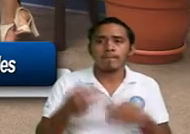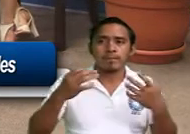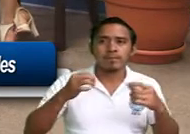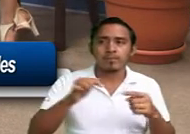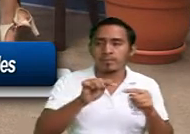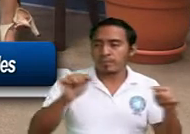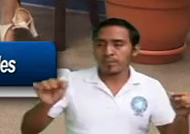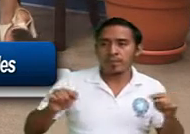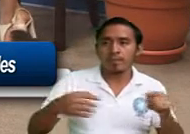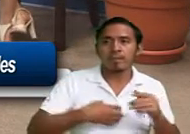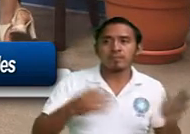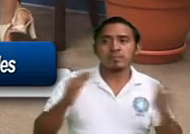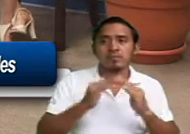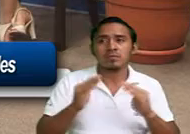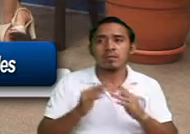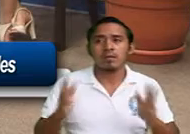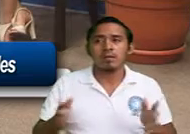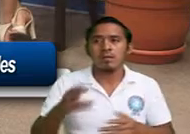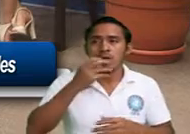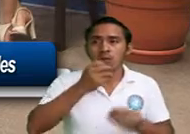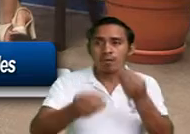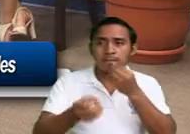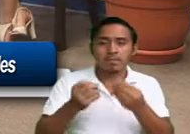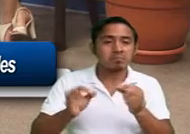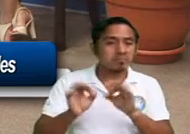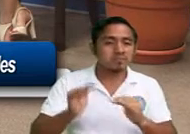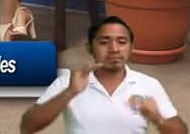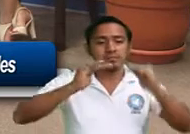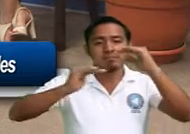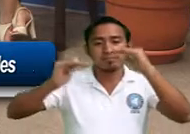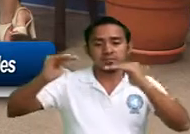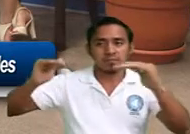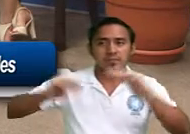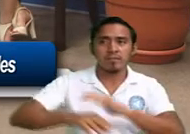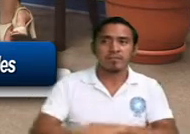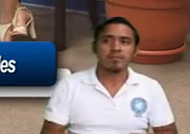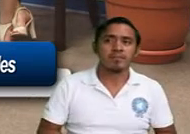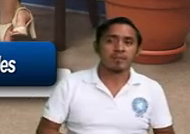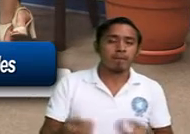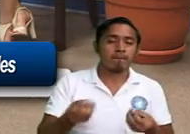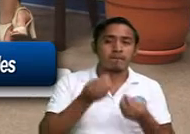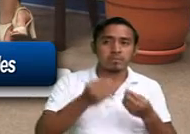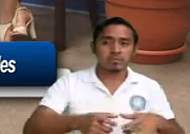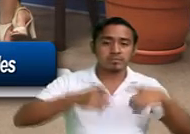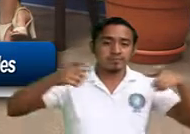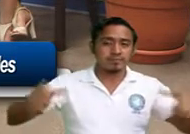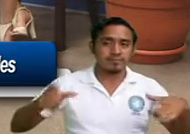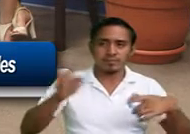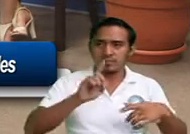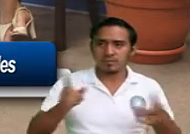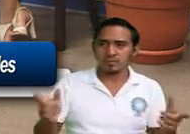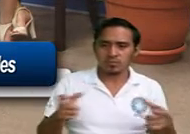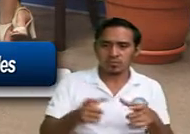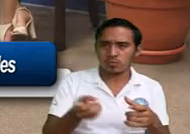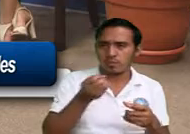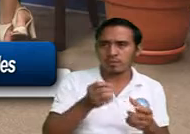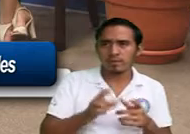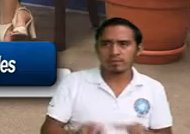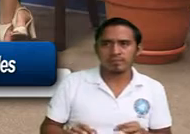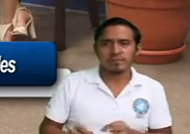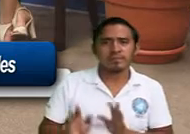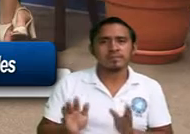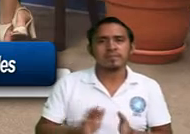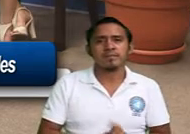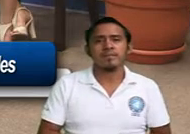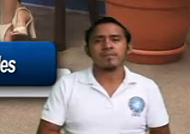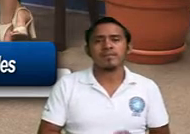medios que ella tiene en su casa, comer de forma balanceada, y no son alimentos estratosféricos, son la dieta normal del nicaragüense.